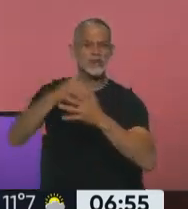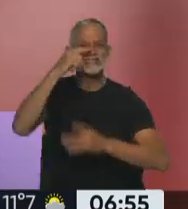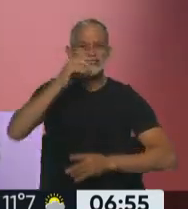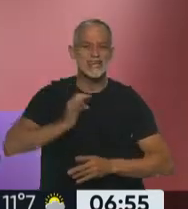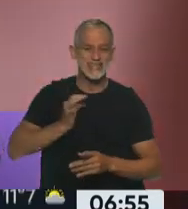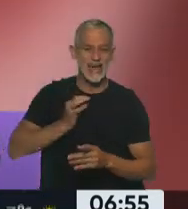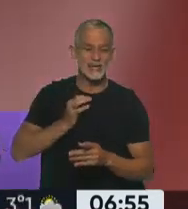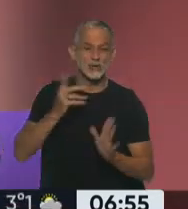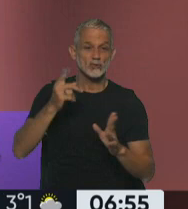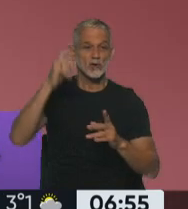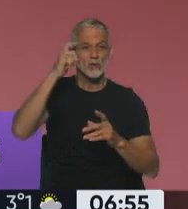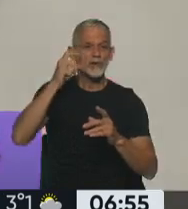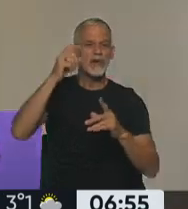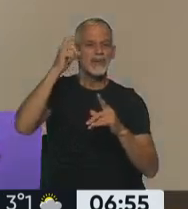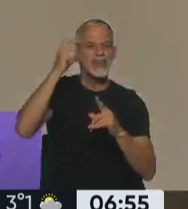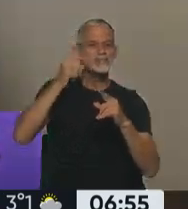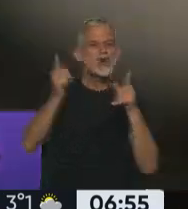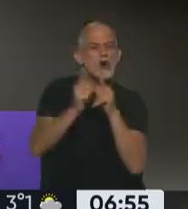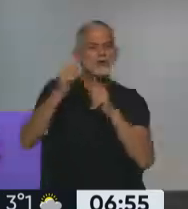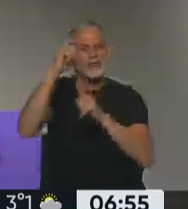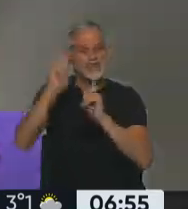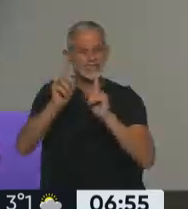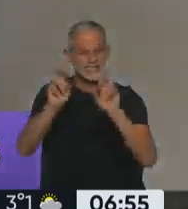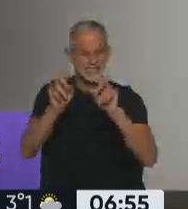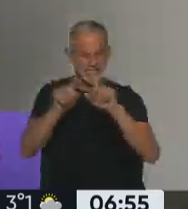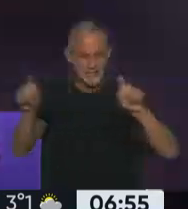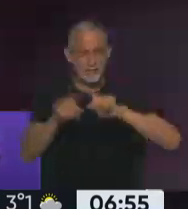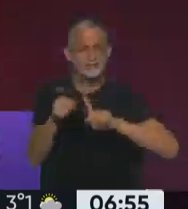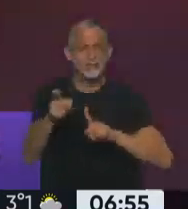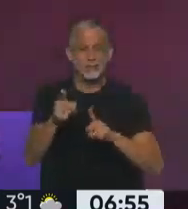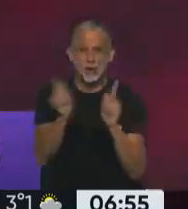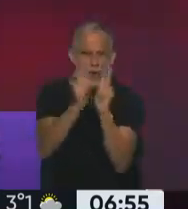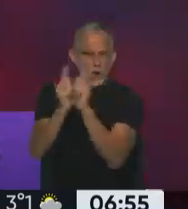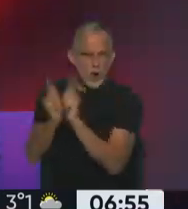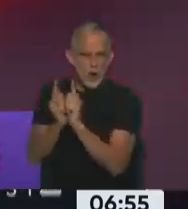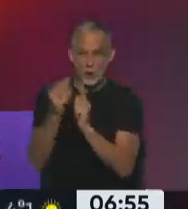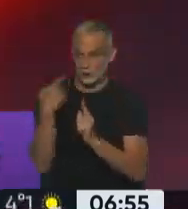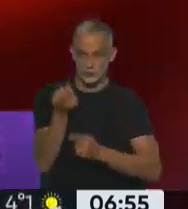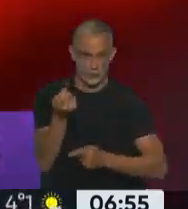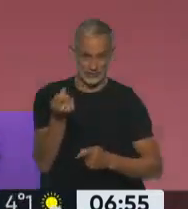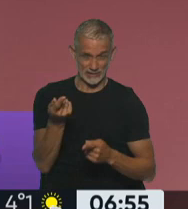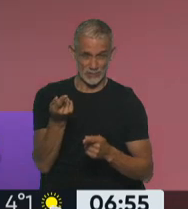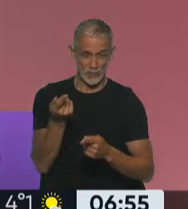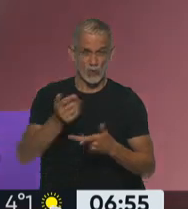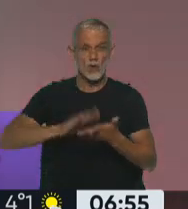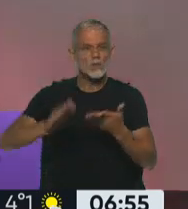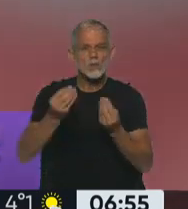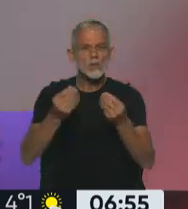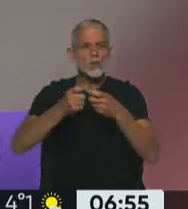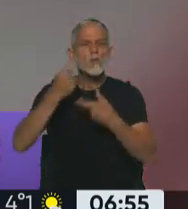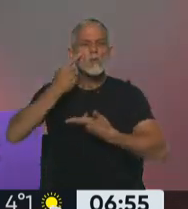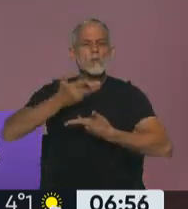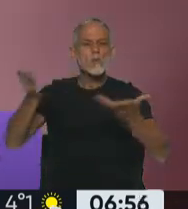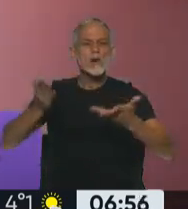Un ciclo con 10 de los mejores cortos argentinos realizados en tiempos recientes en una muestra que